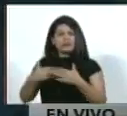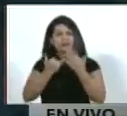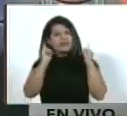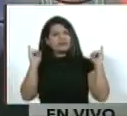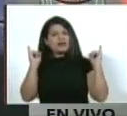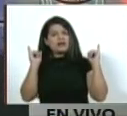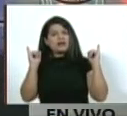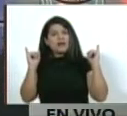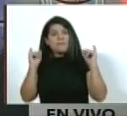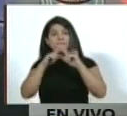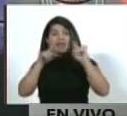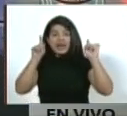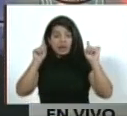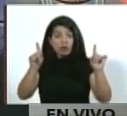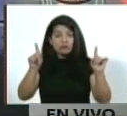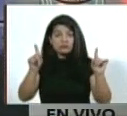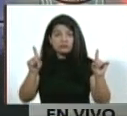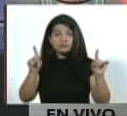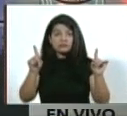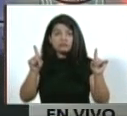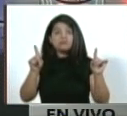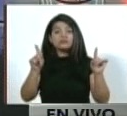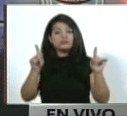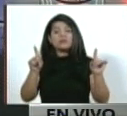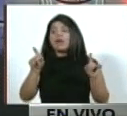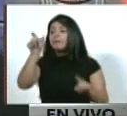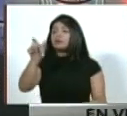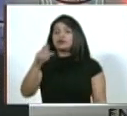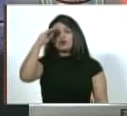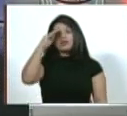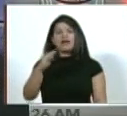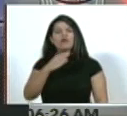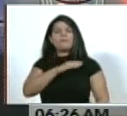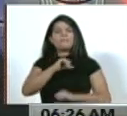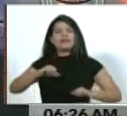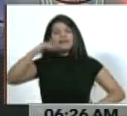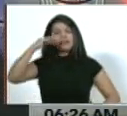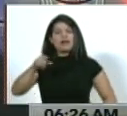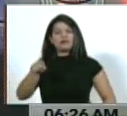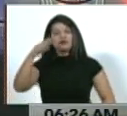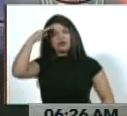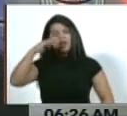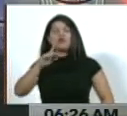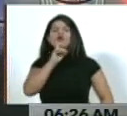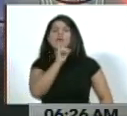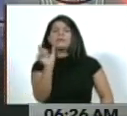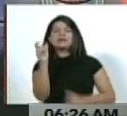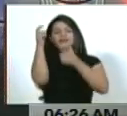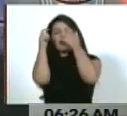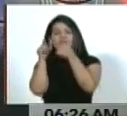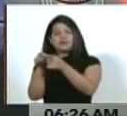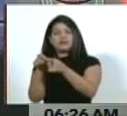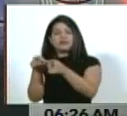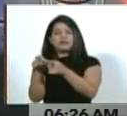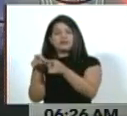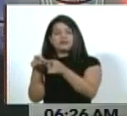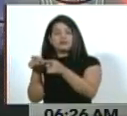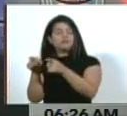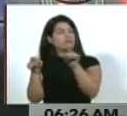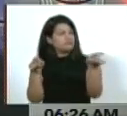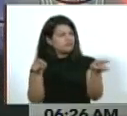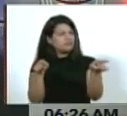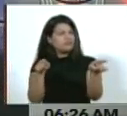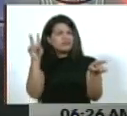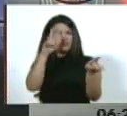Pero también es cierto que un soldado de la Fuerza Armada Nacional Bolivariana, llamado Hugo Chávez, la